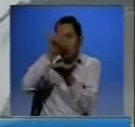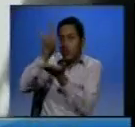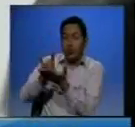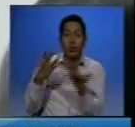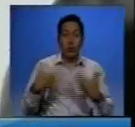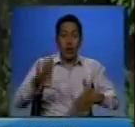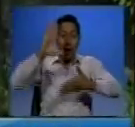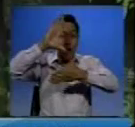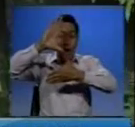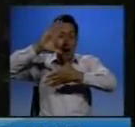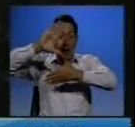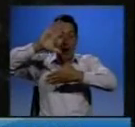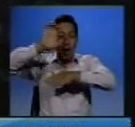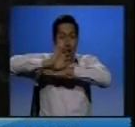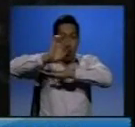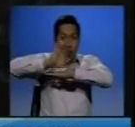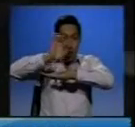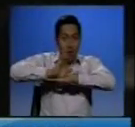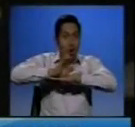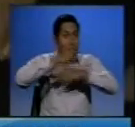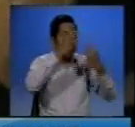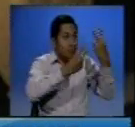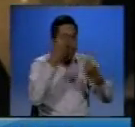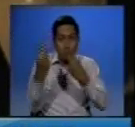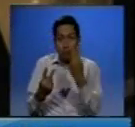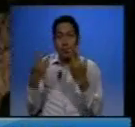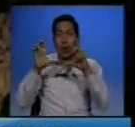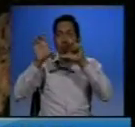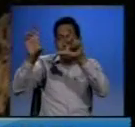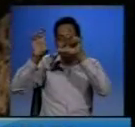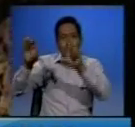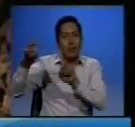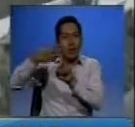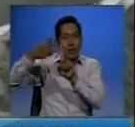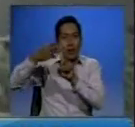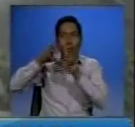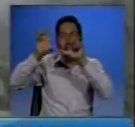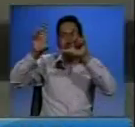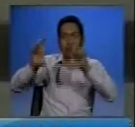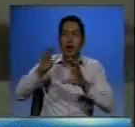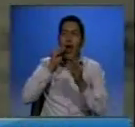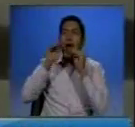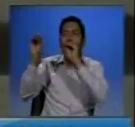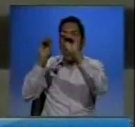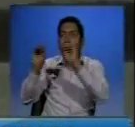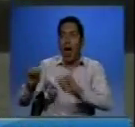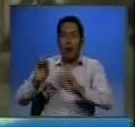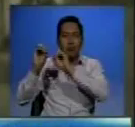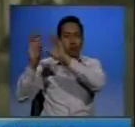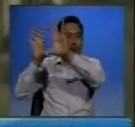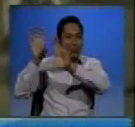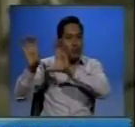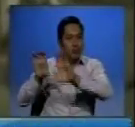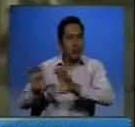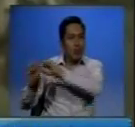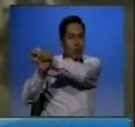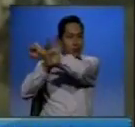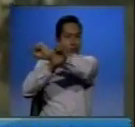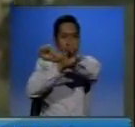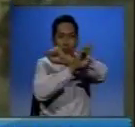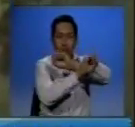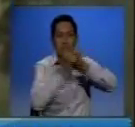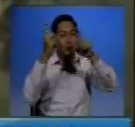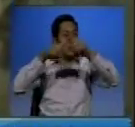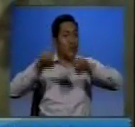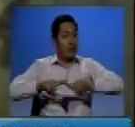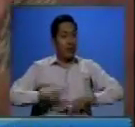Ecuador puedan postear en sus redes sociales las maravillas naturales de nuestro país y de esa manera promocionar, ya que tienen seguidores